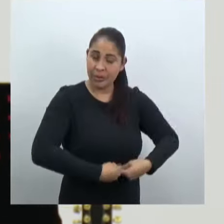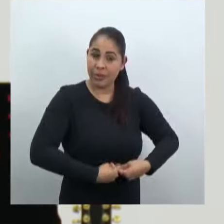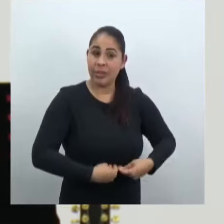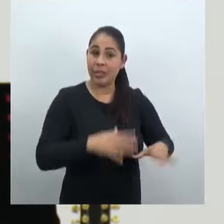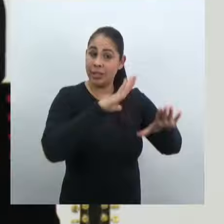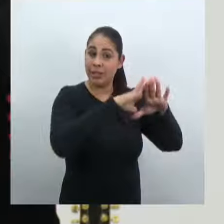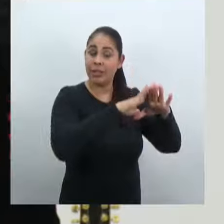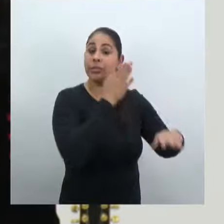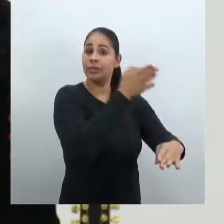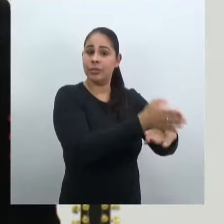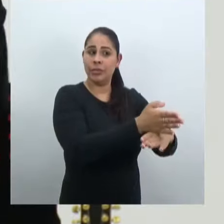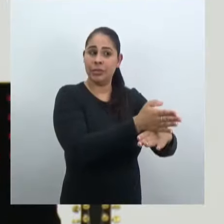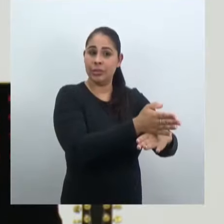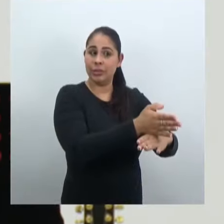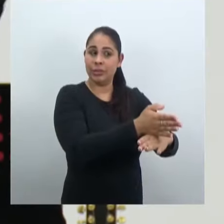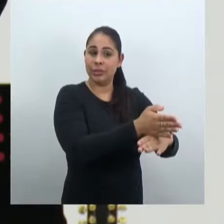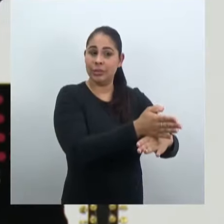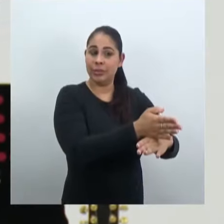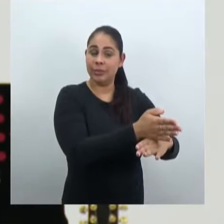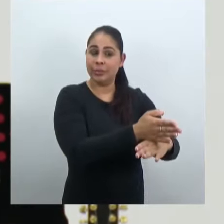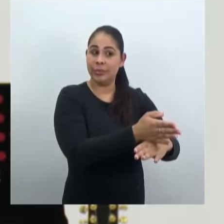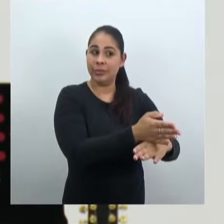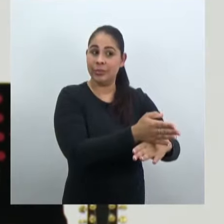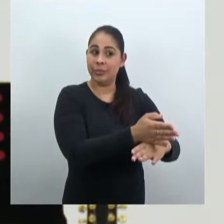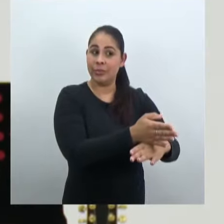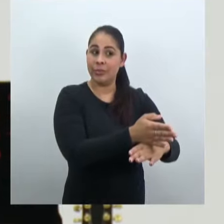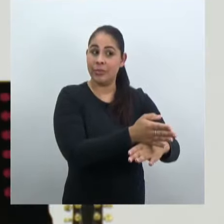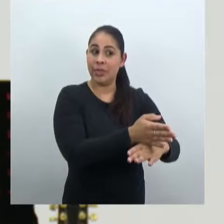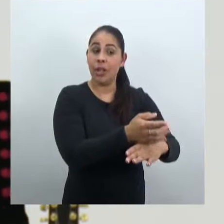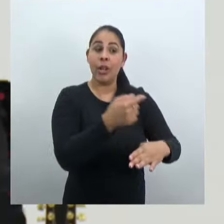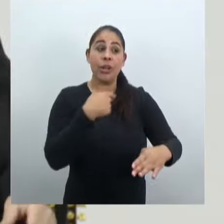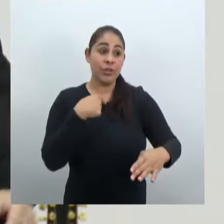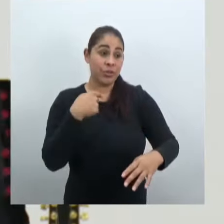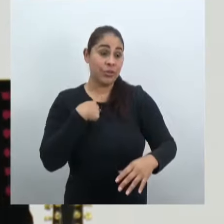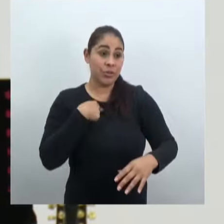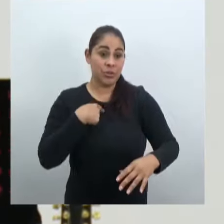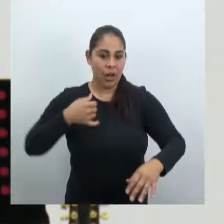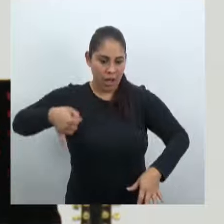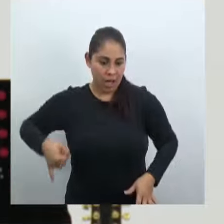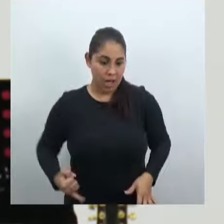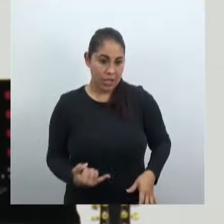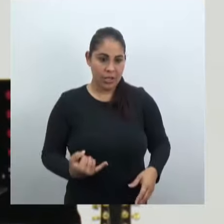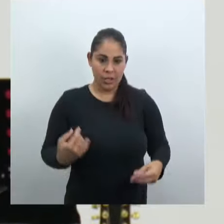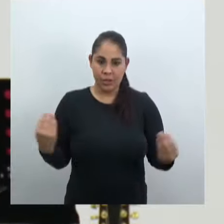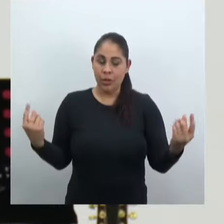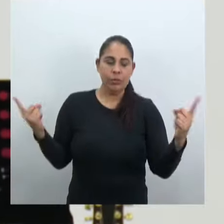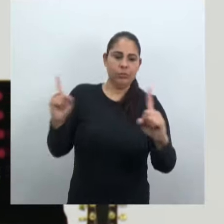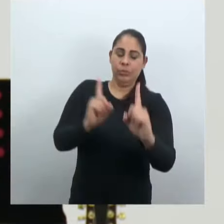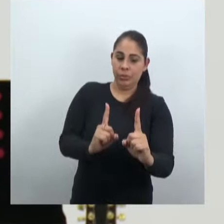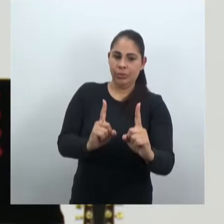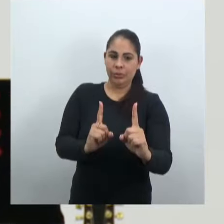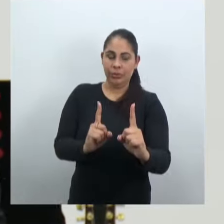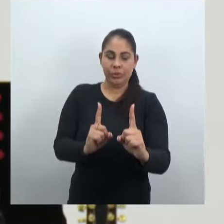iglesia, me encontré con Georgie. Con Georgie se iba al campo a orar. Qué bonito cuando tienes